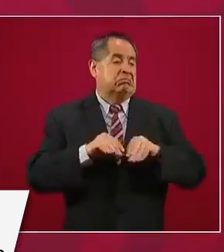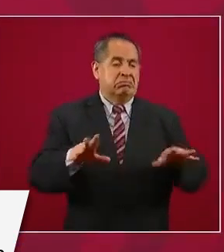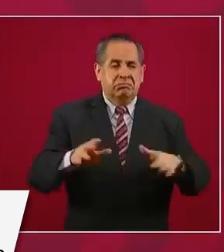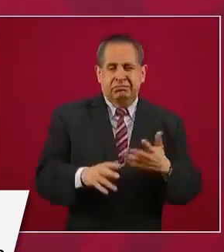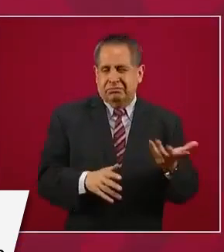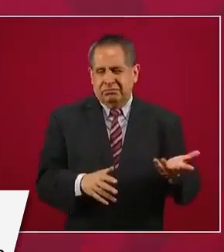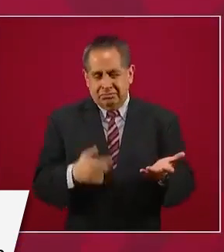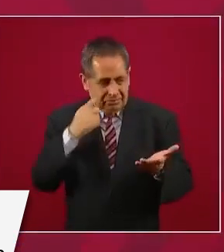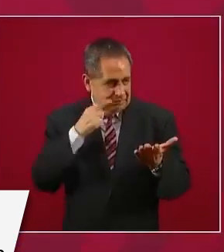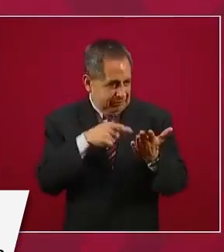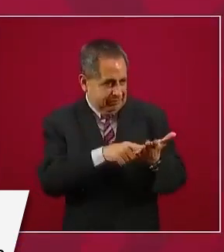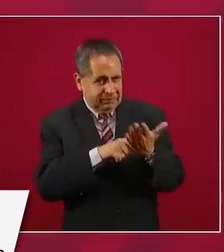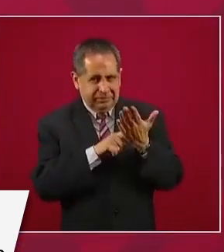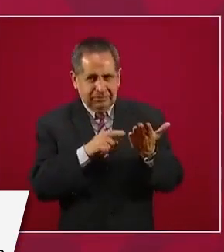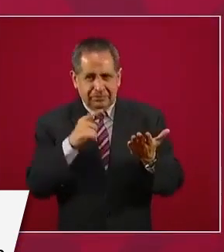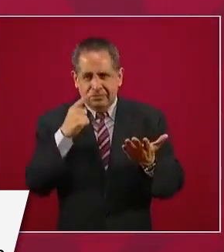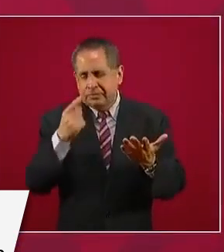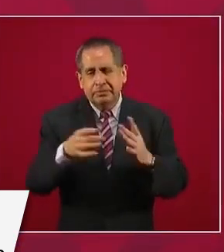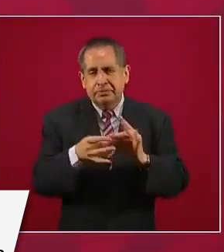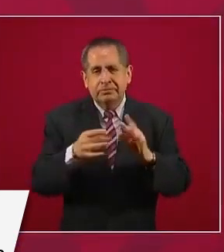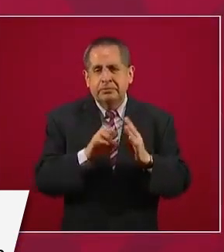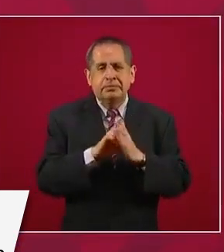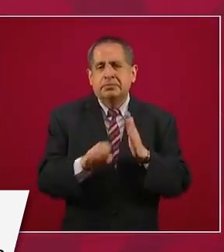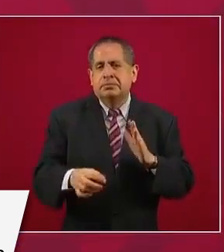Baste con ver,